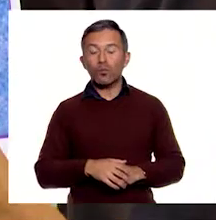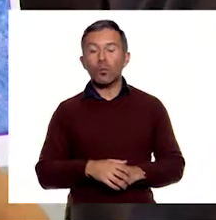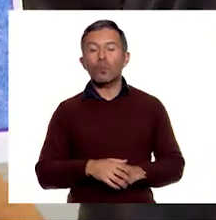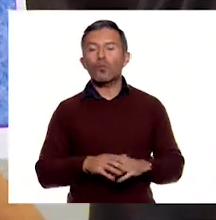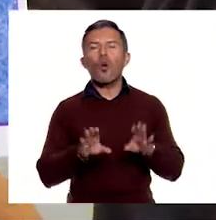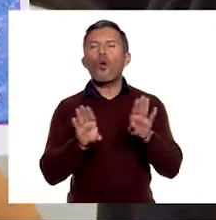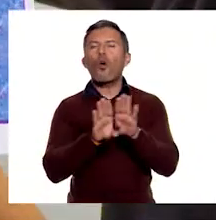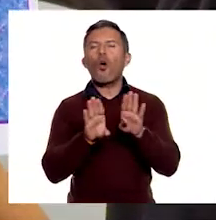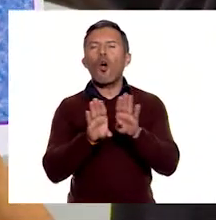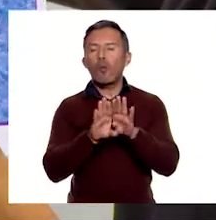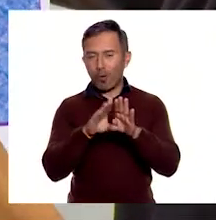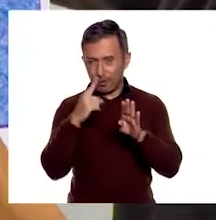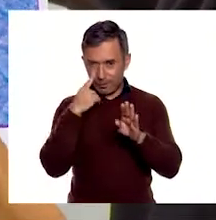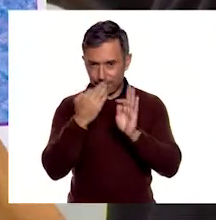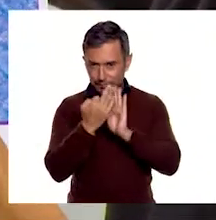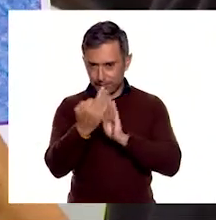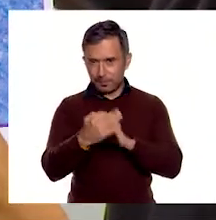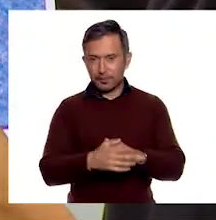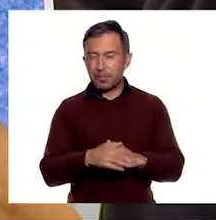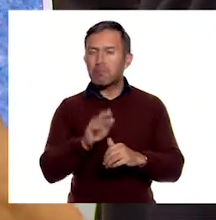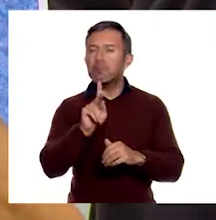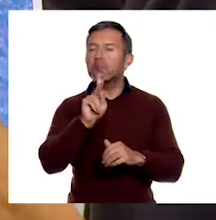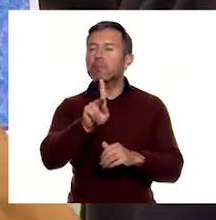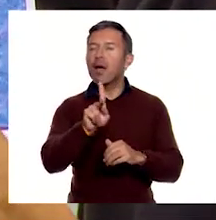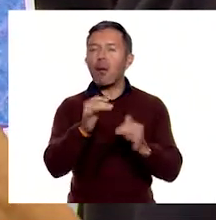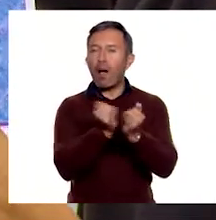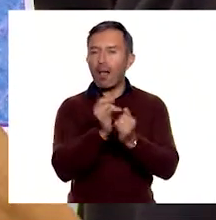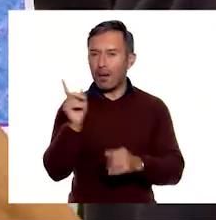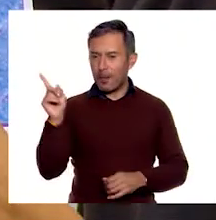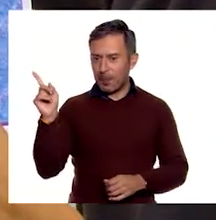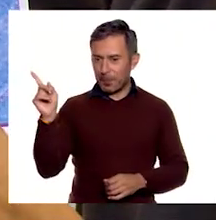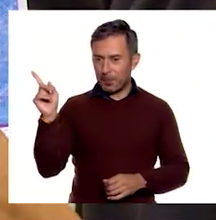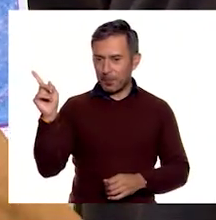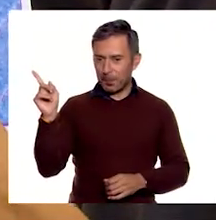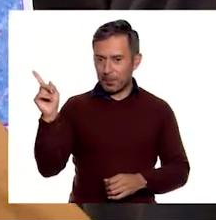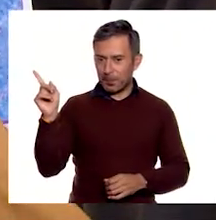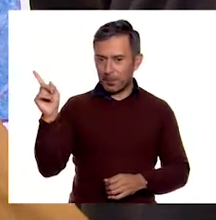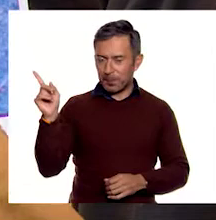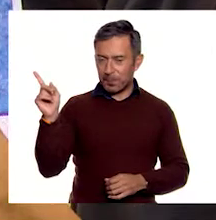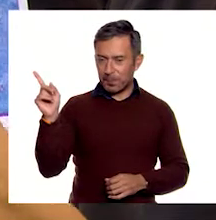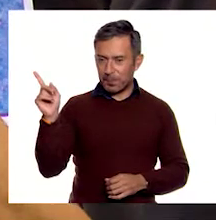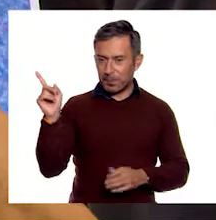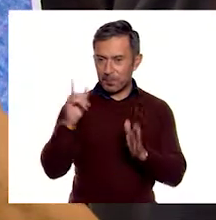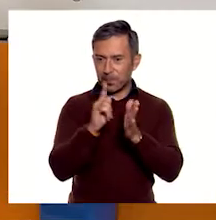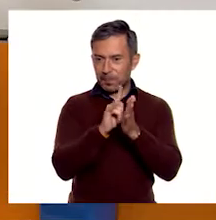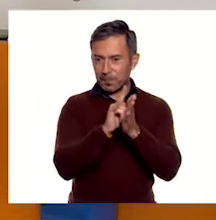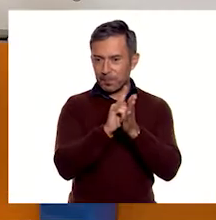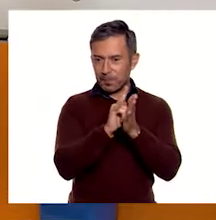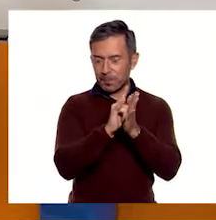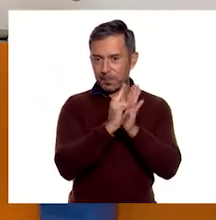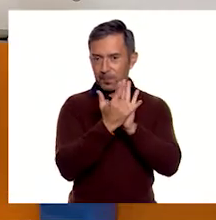de esta manera, Eric. Claro, así, sí. Así se tendría que ver. ¿sí? Con